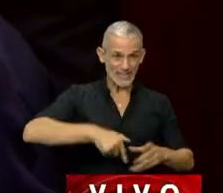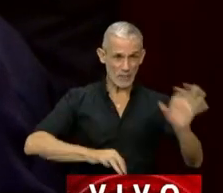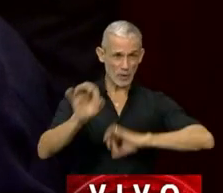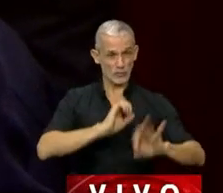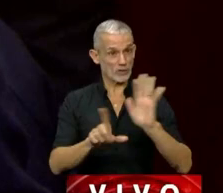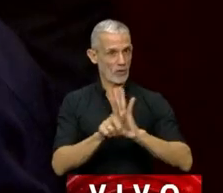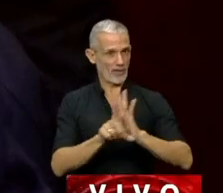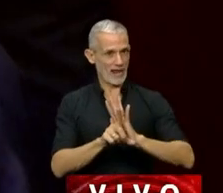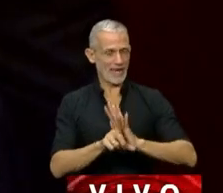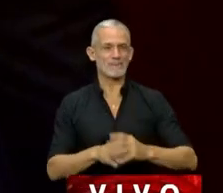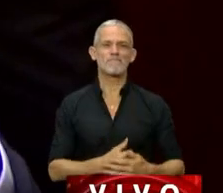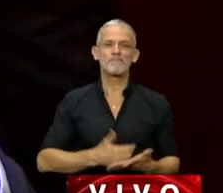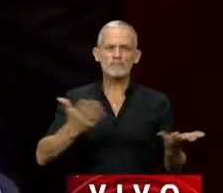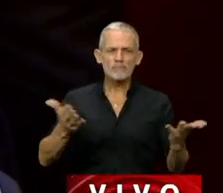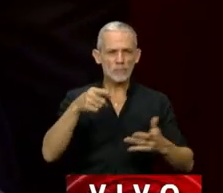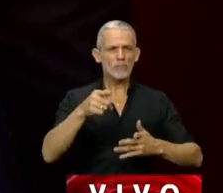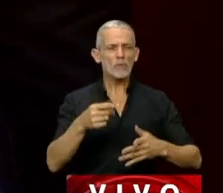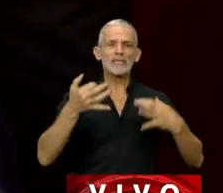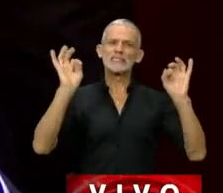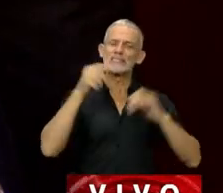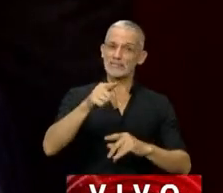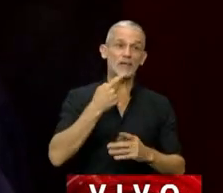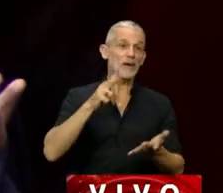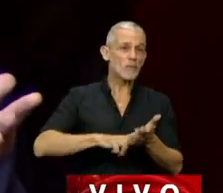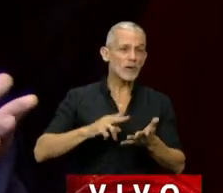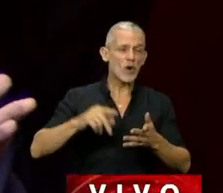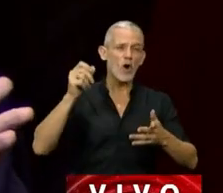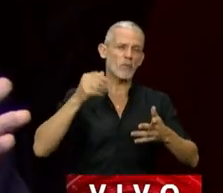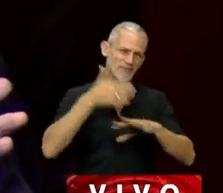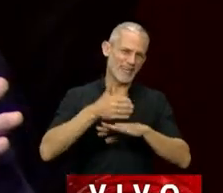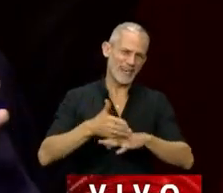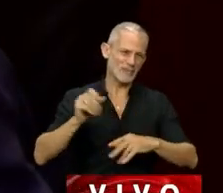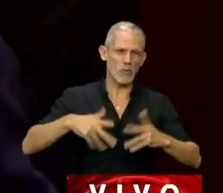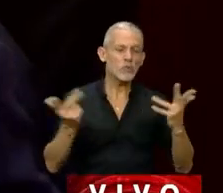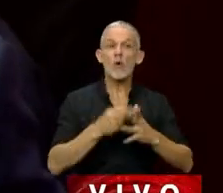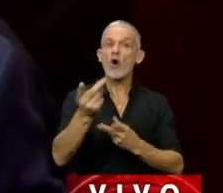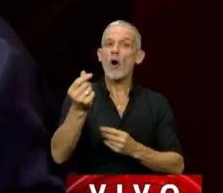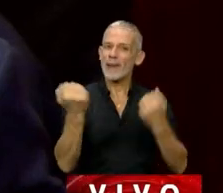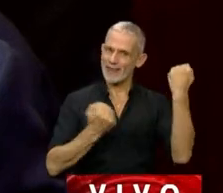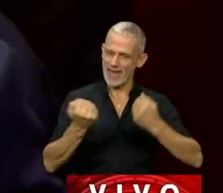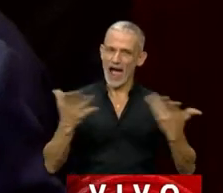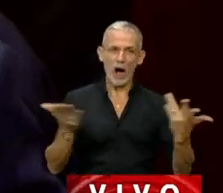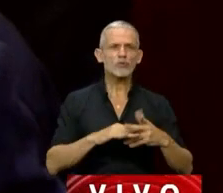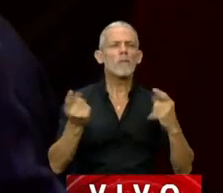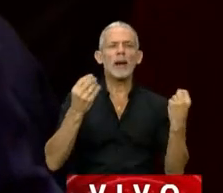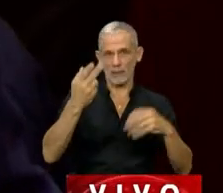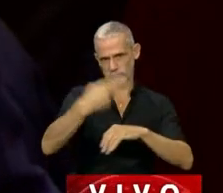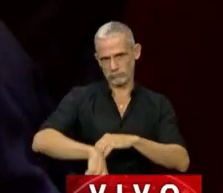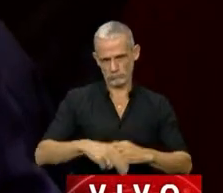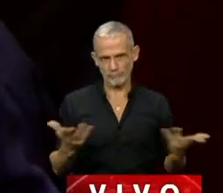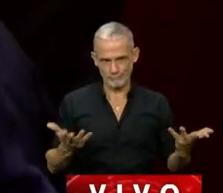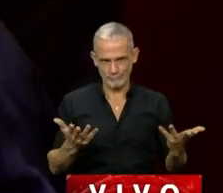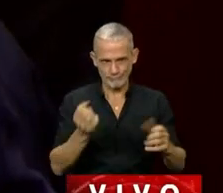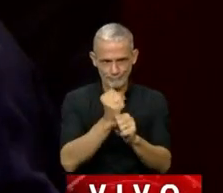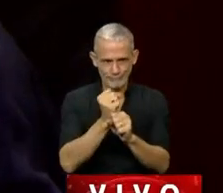este proyecto, eximiendo de ingresos brutos, lógicamente, la compra de automóviles que esté destinado para el uso